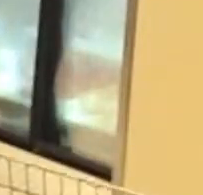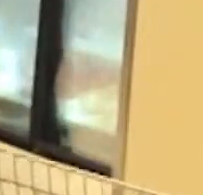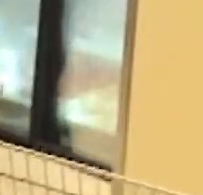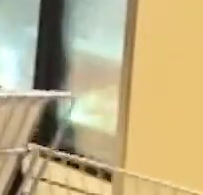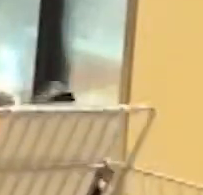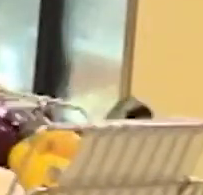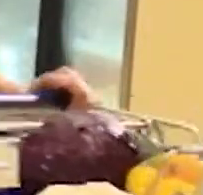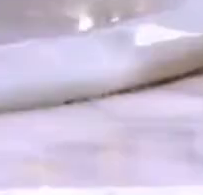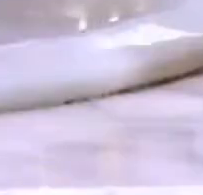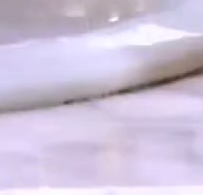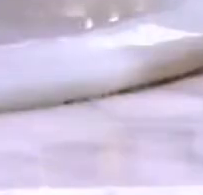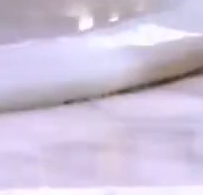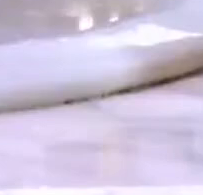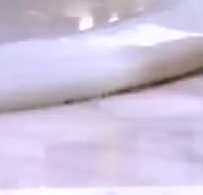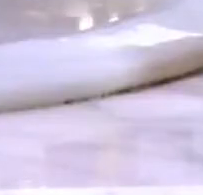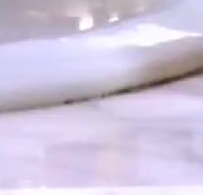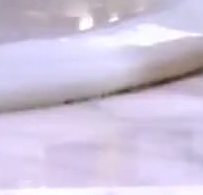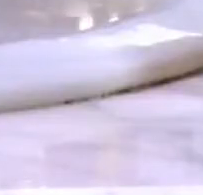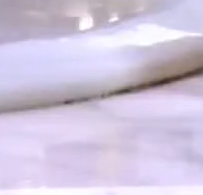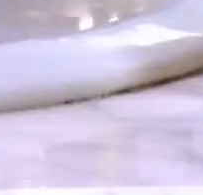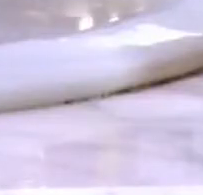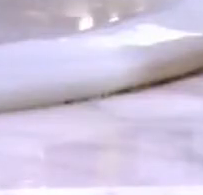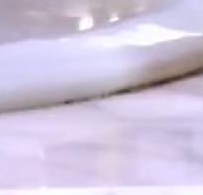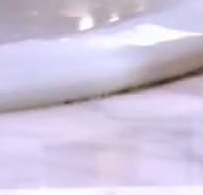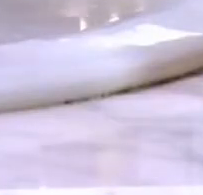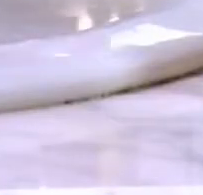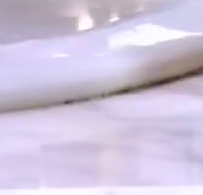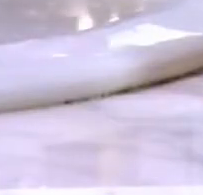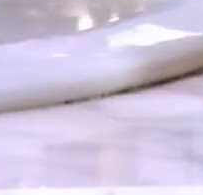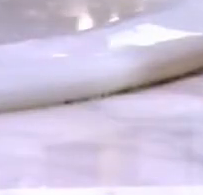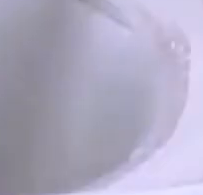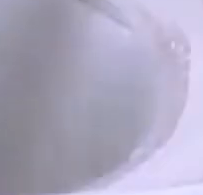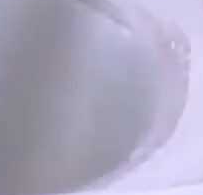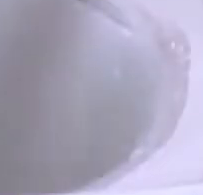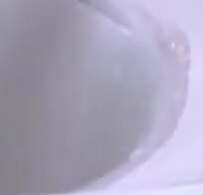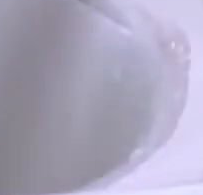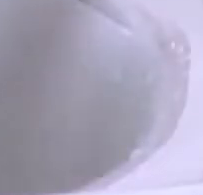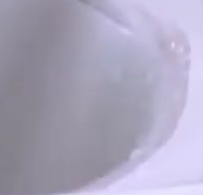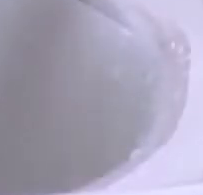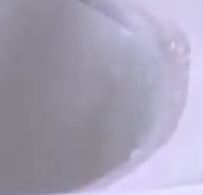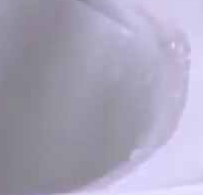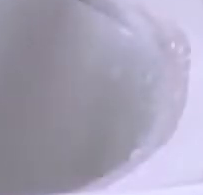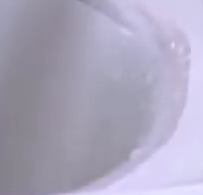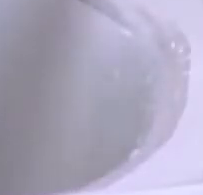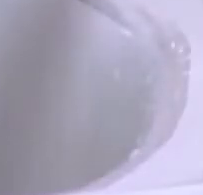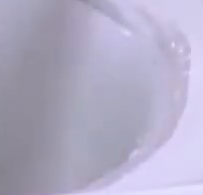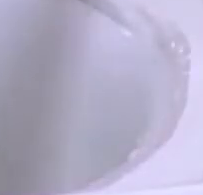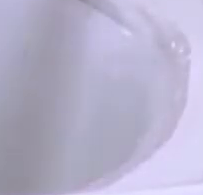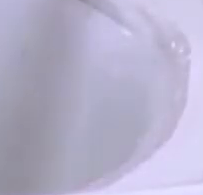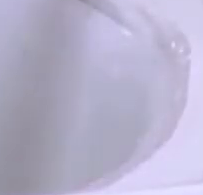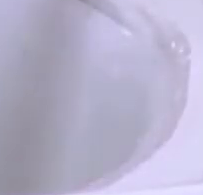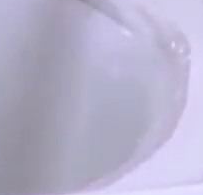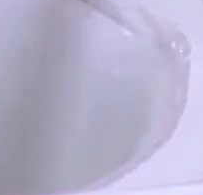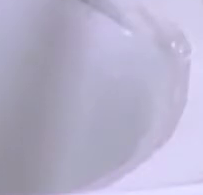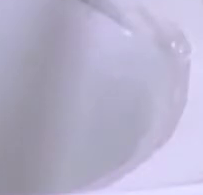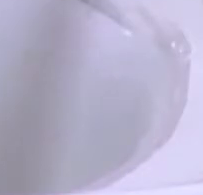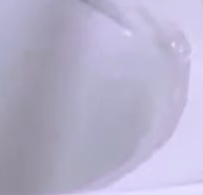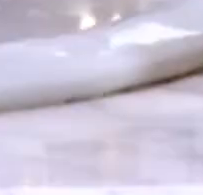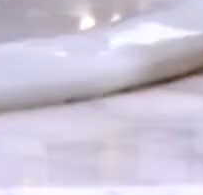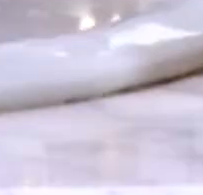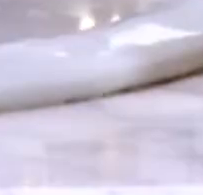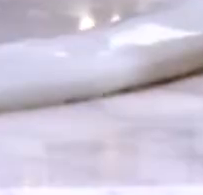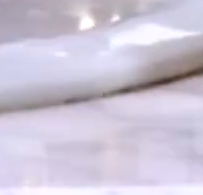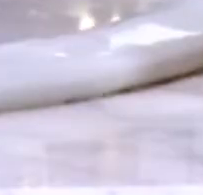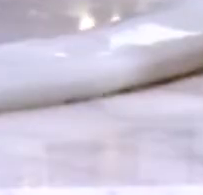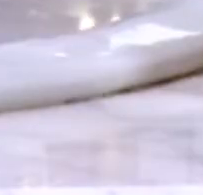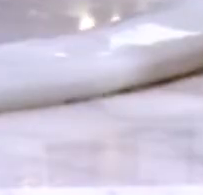Libérese de los microbios. Lave sus manos frecuentemente con agua y jabón. Cerciórese de frotar entre sus dedos, bajo las uñas